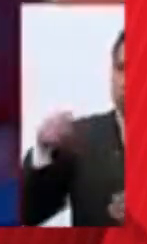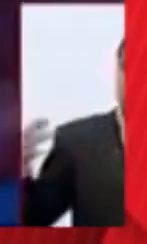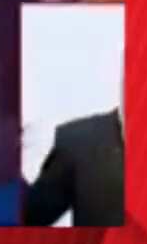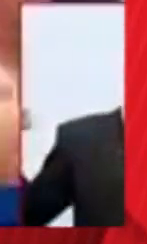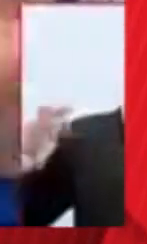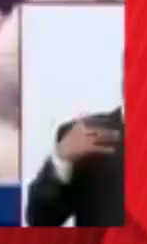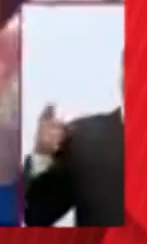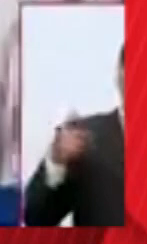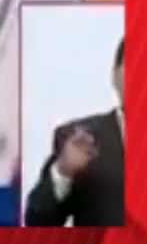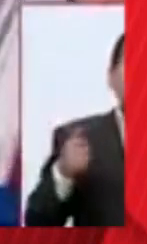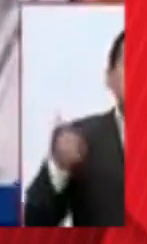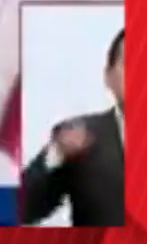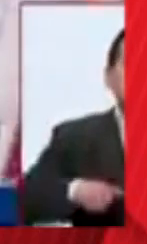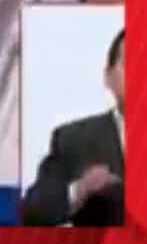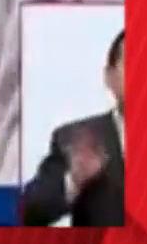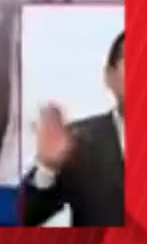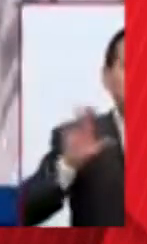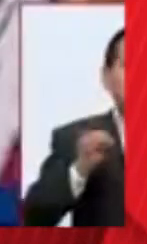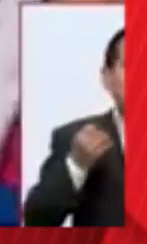un rotundo fracaso.